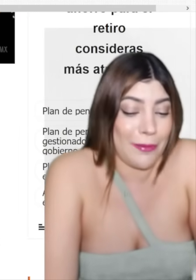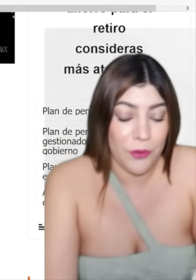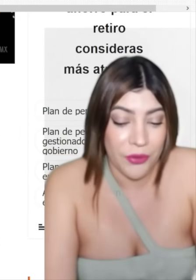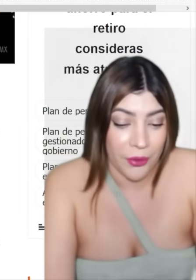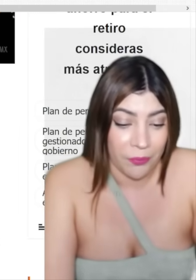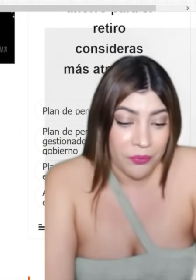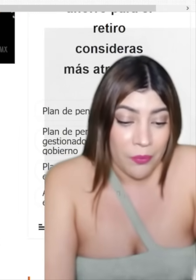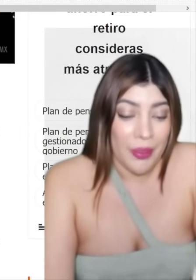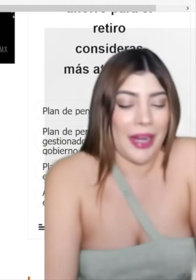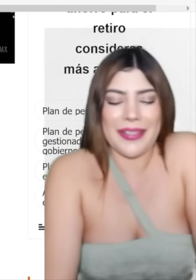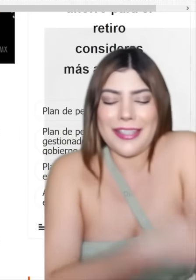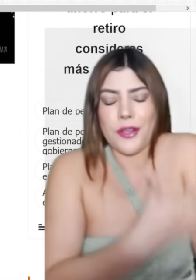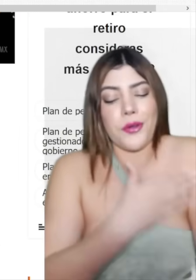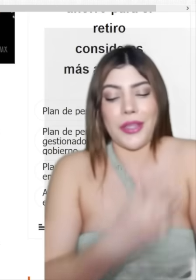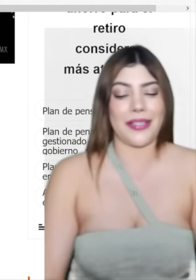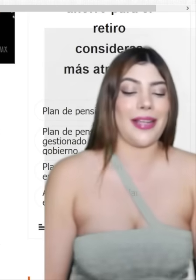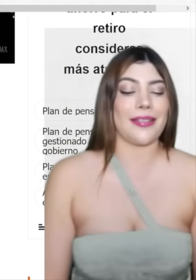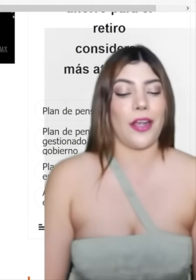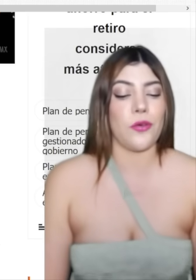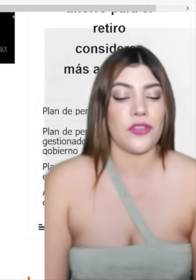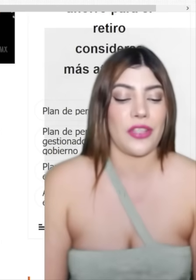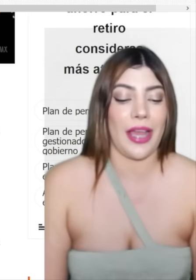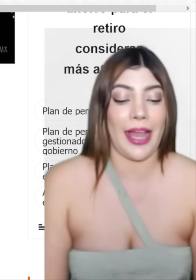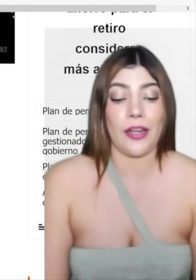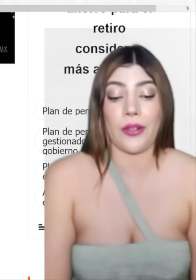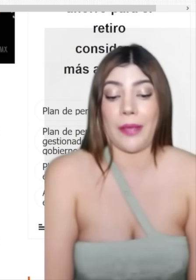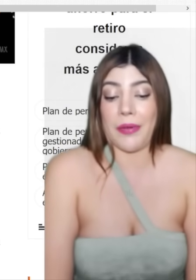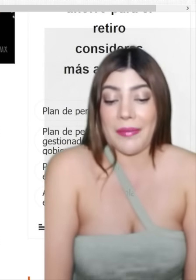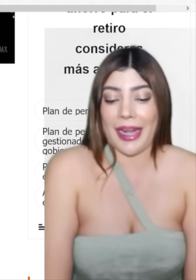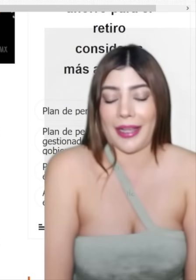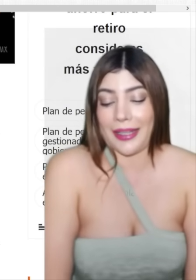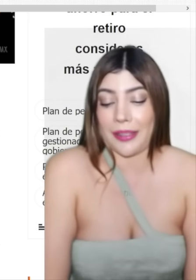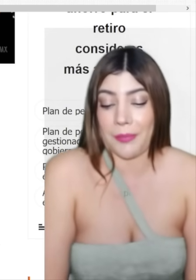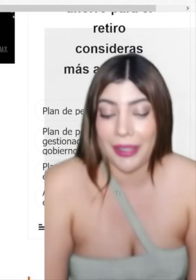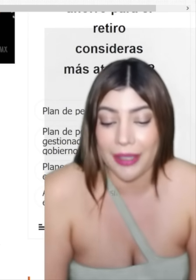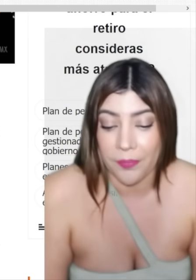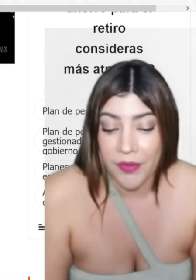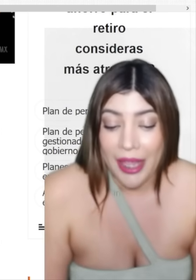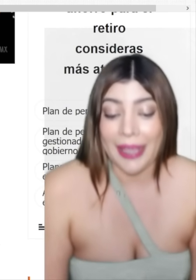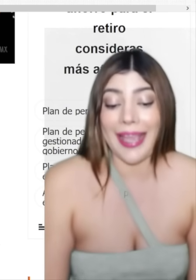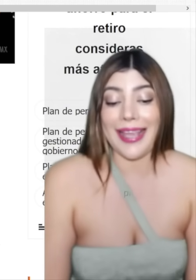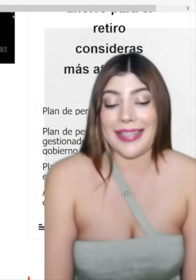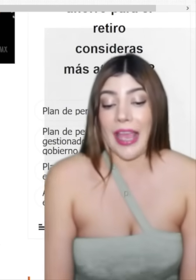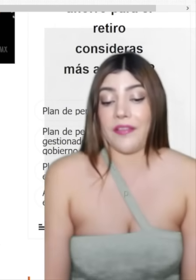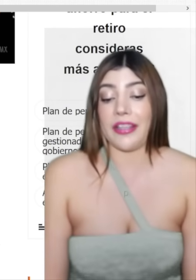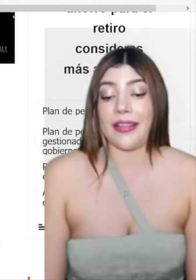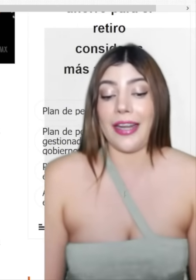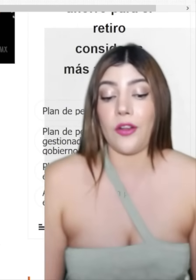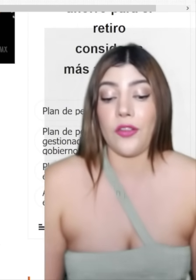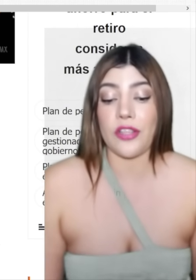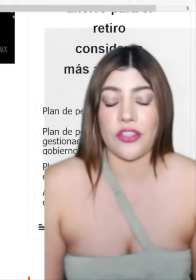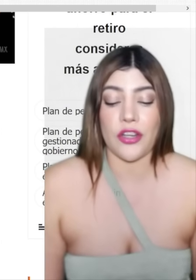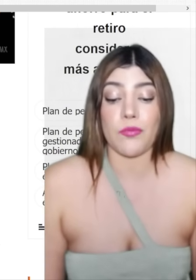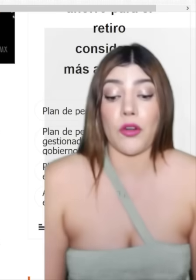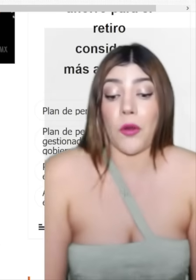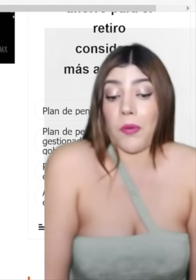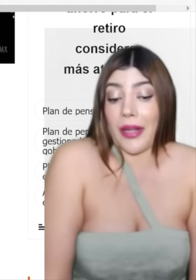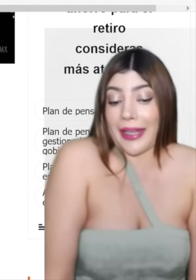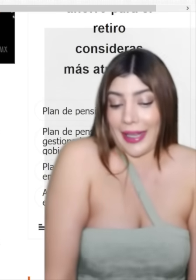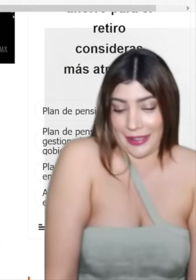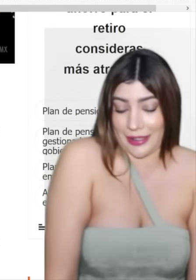mejor del mundo. La decisión judicial se ajusta a lo que prime la Carta Magna, que es evitar